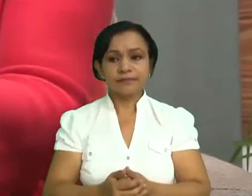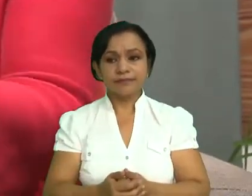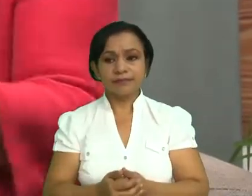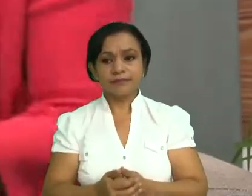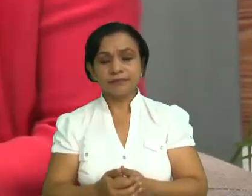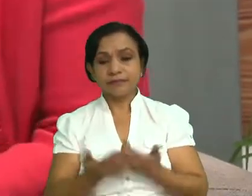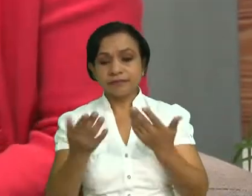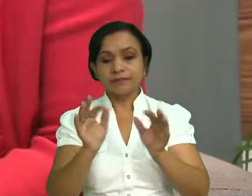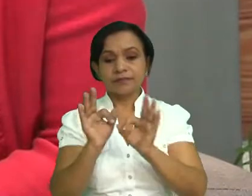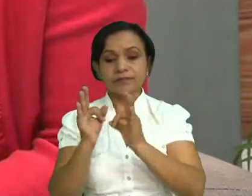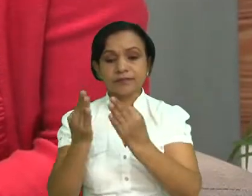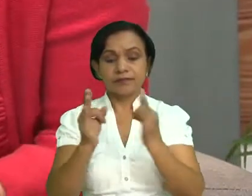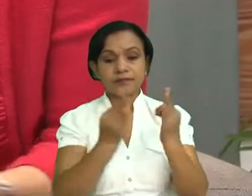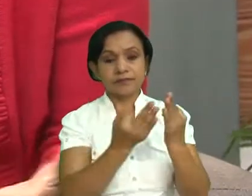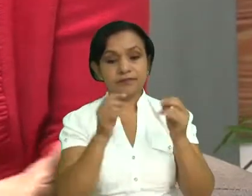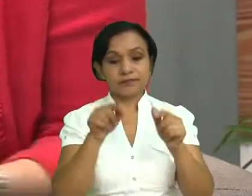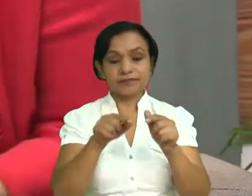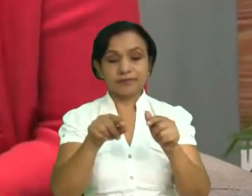a las familias